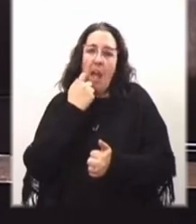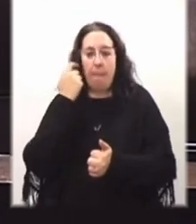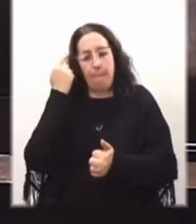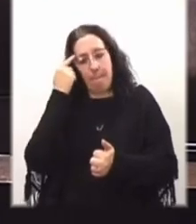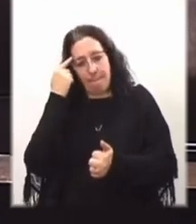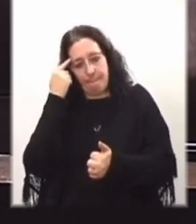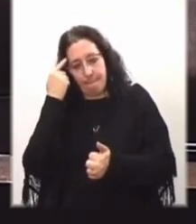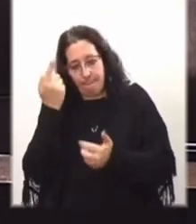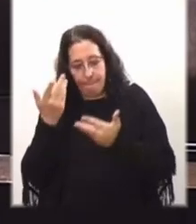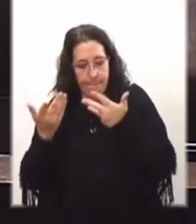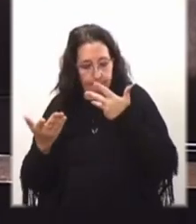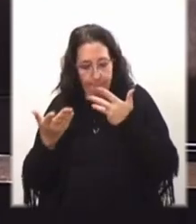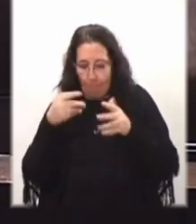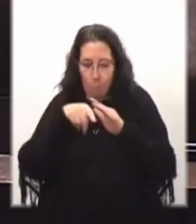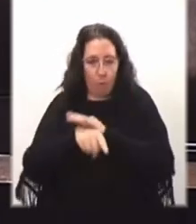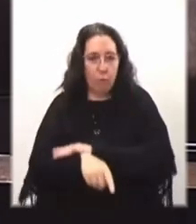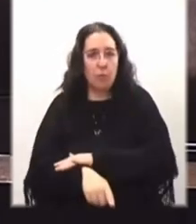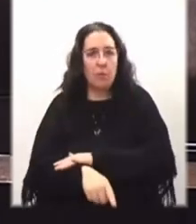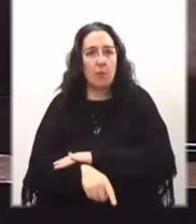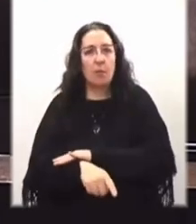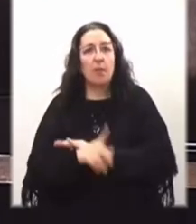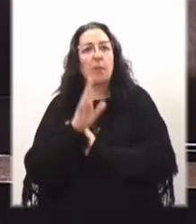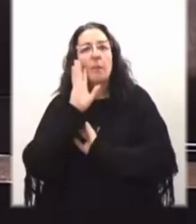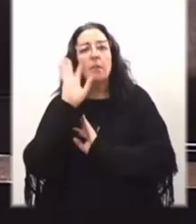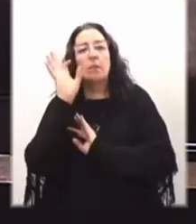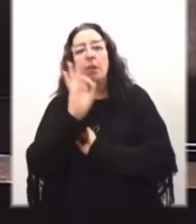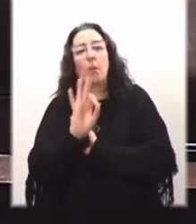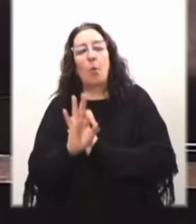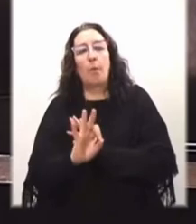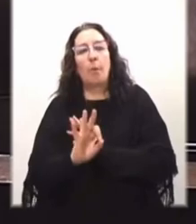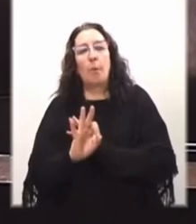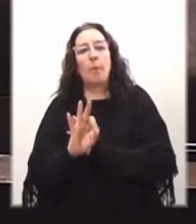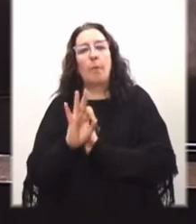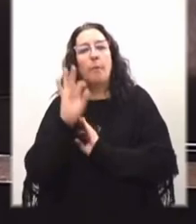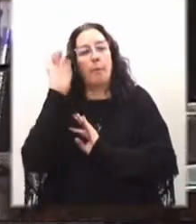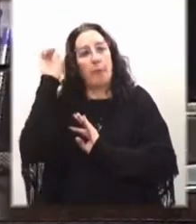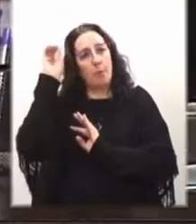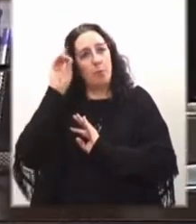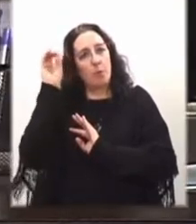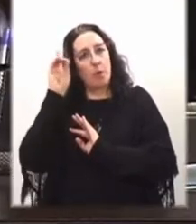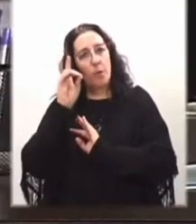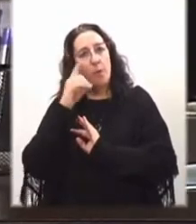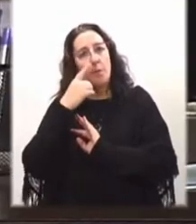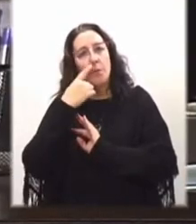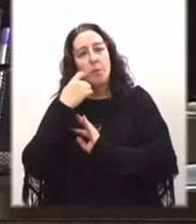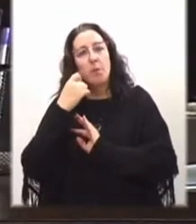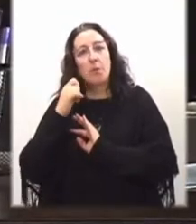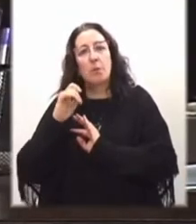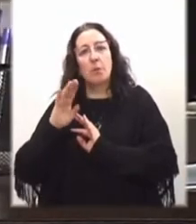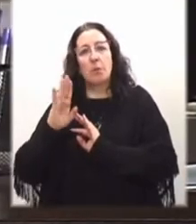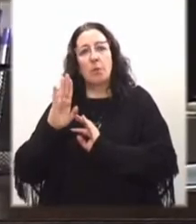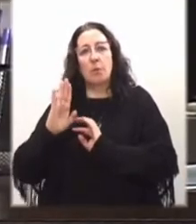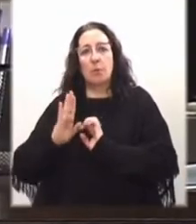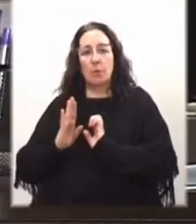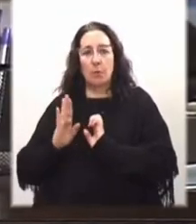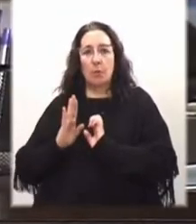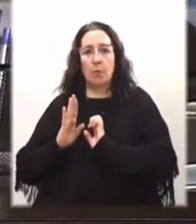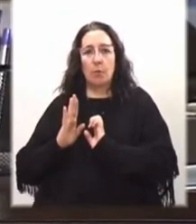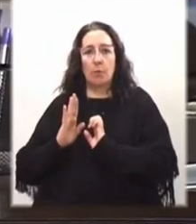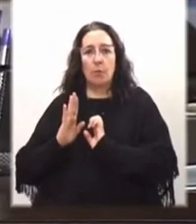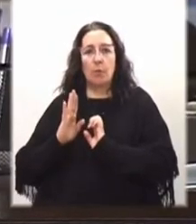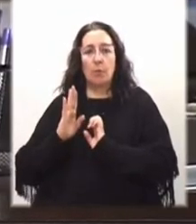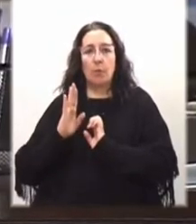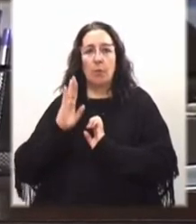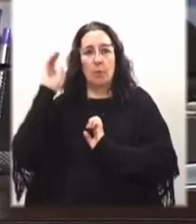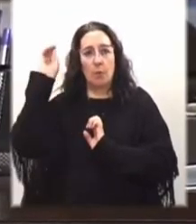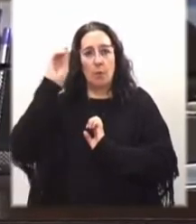midiendo y la hacíamos profundizando. Discúlpeme, diputado. La disculpo. Señores y señoras diputadas, realmente no se